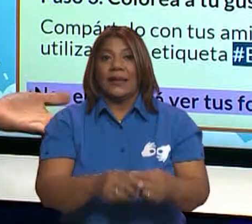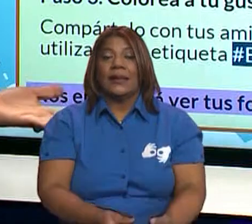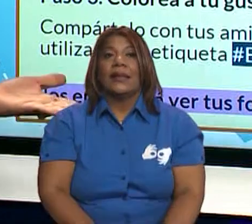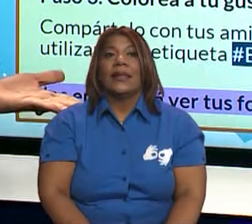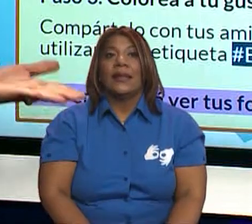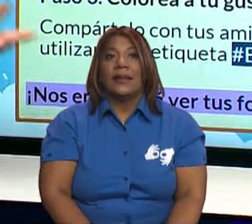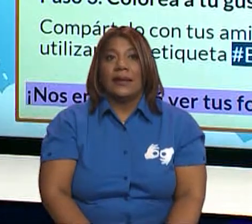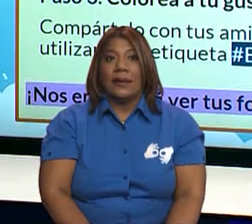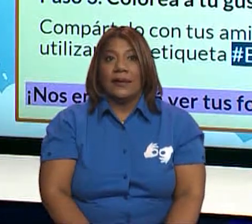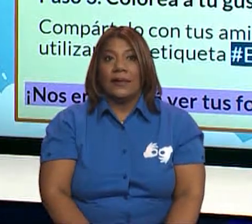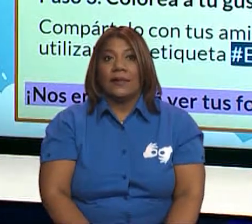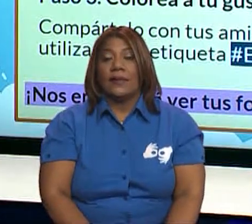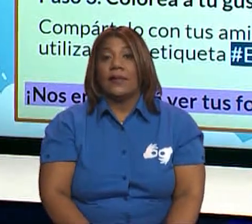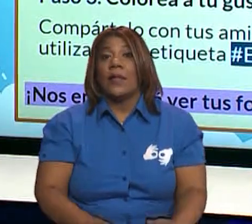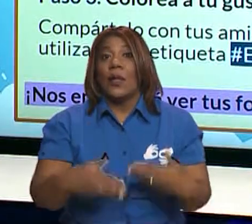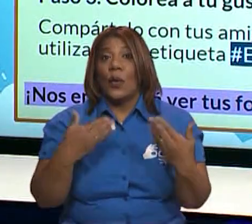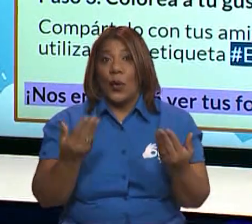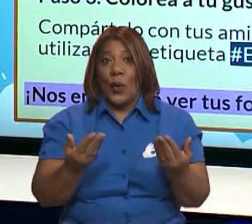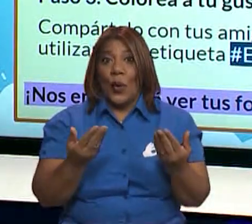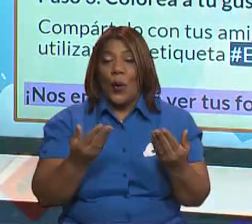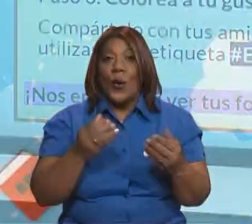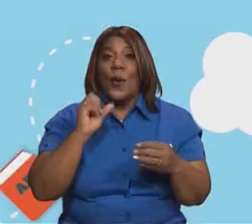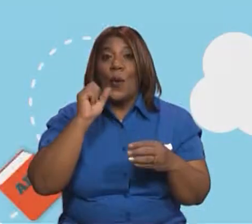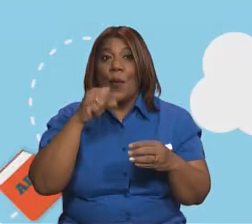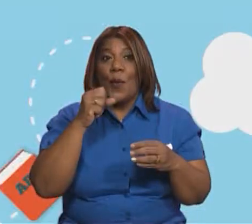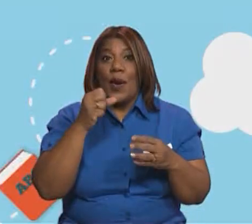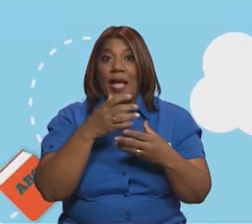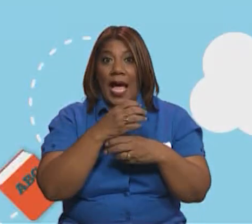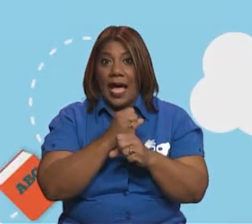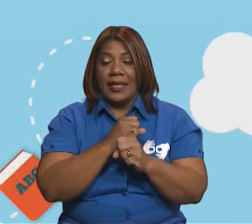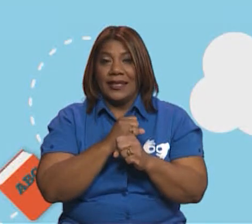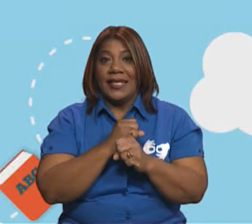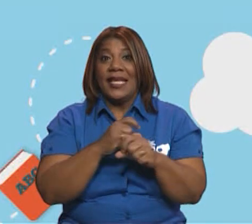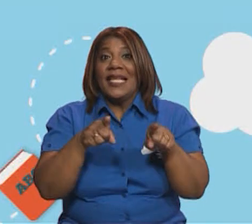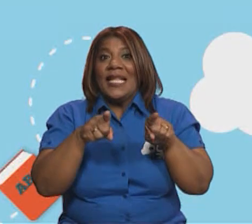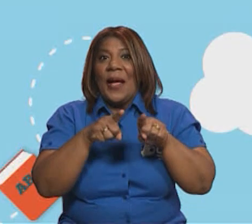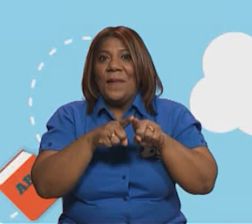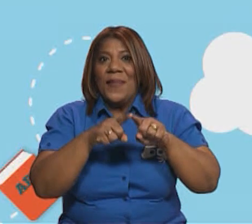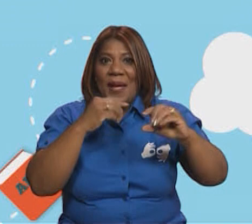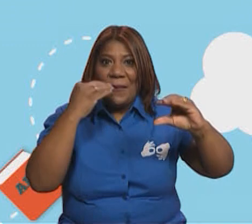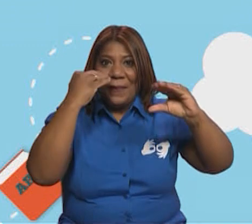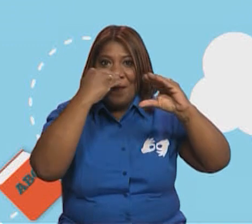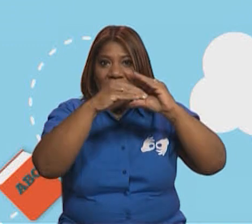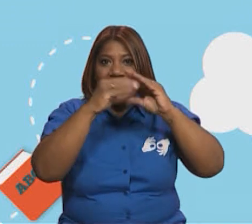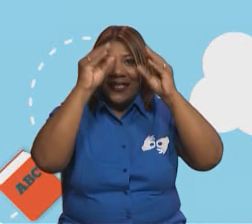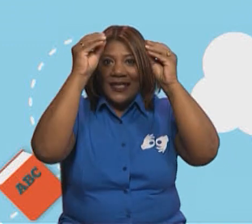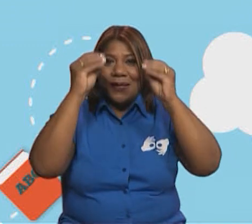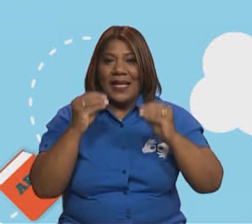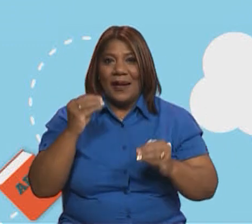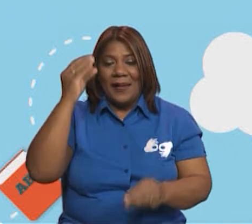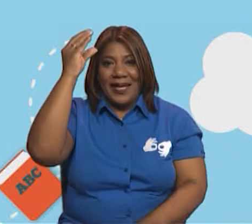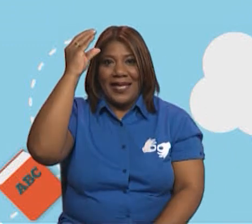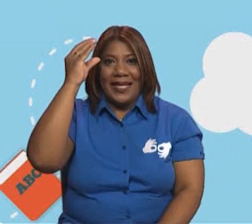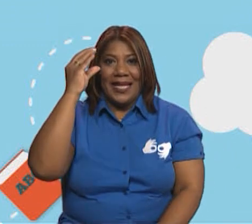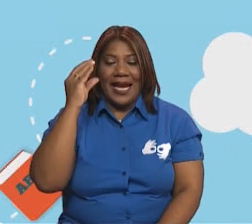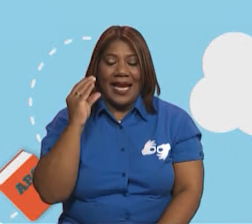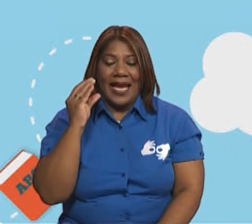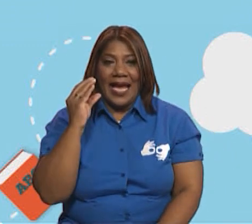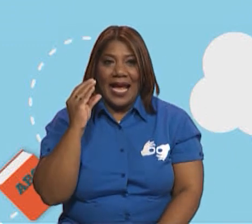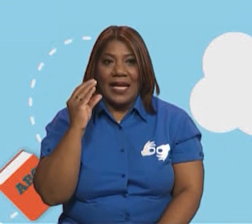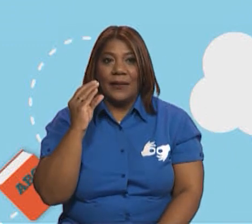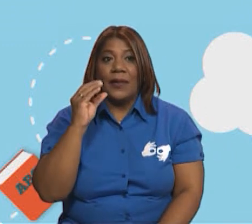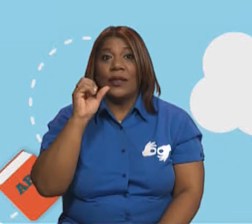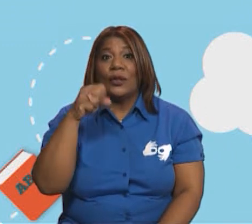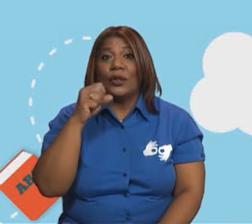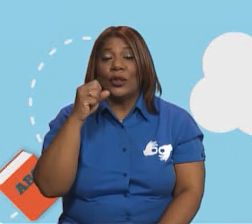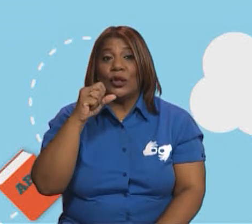los retos extras los pueden compartir con nosotros utilizando la etiqueta Estrellas de Mate. Y en este reto extra vamos